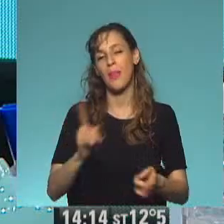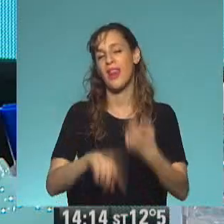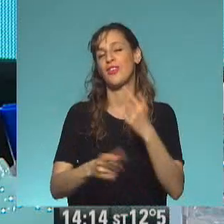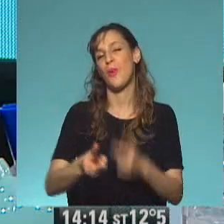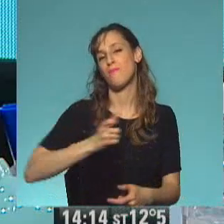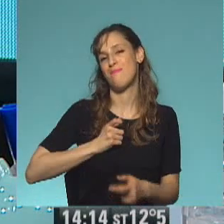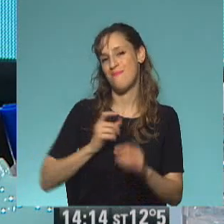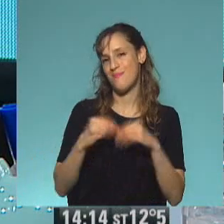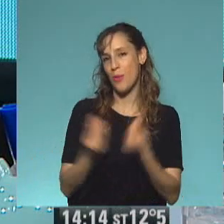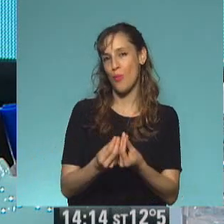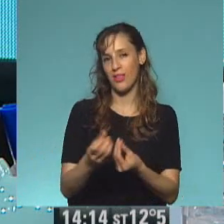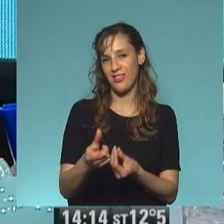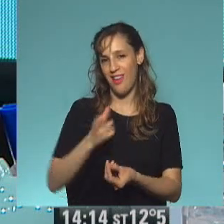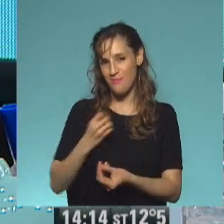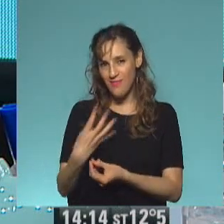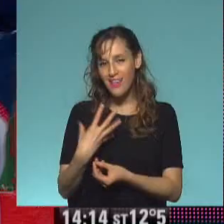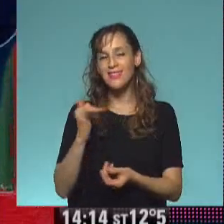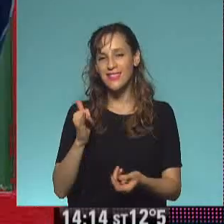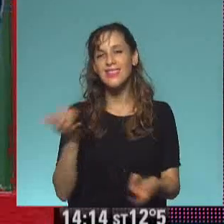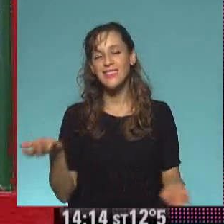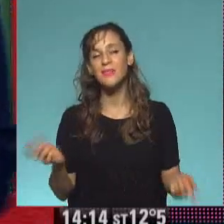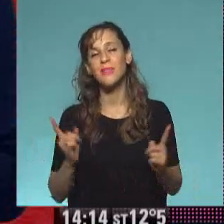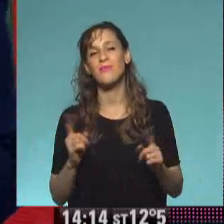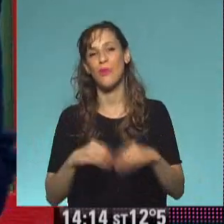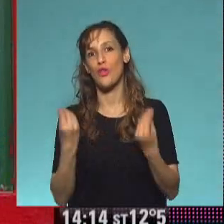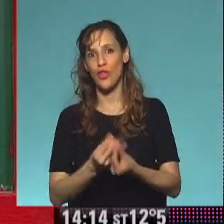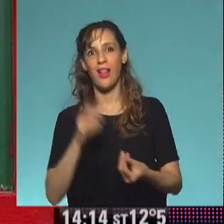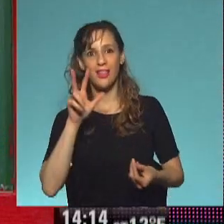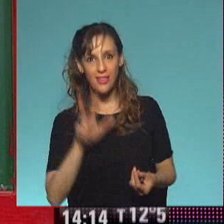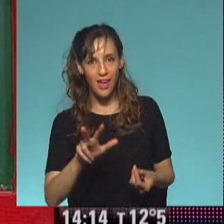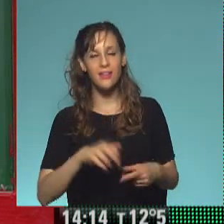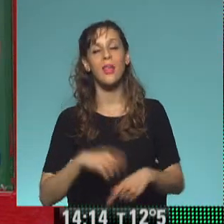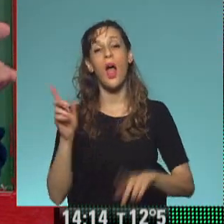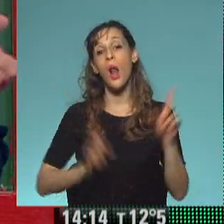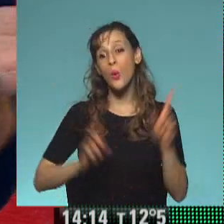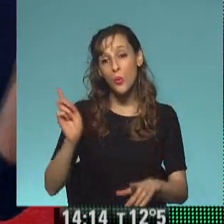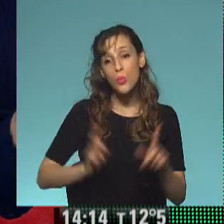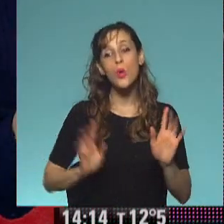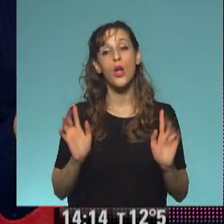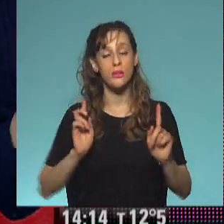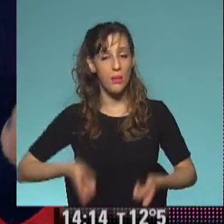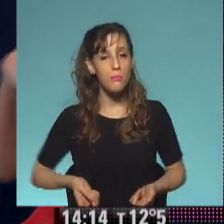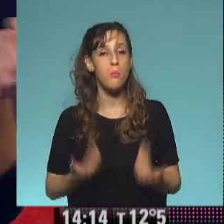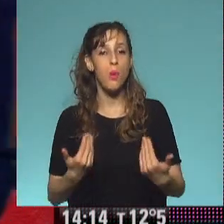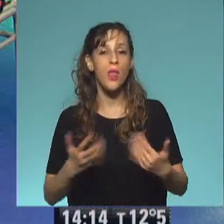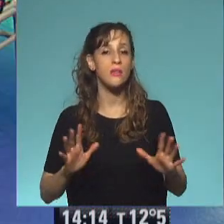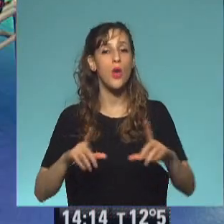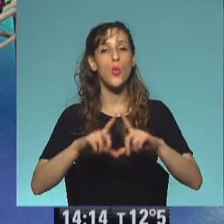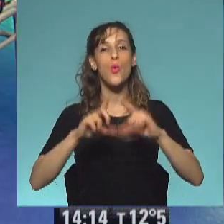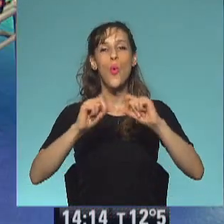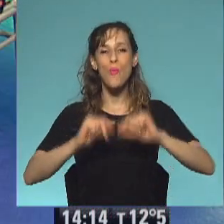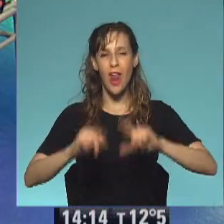algunos ya mandaban el resultado directamente. Tal cual. Sí. Que nos mandaron que era 3. Pero por ahí alguno también lo hizo con el cuadro de números,